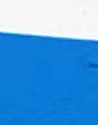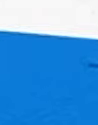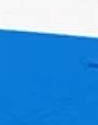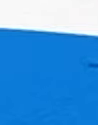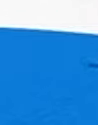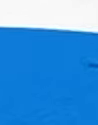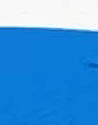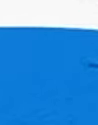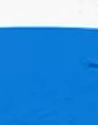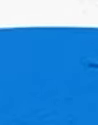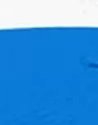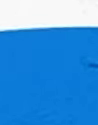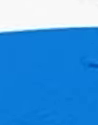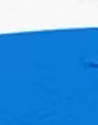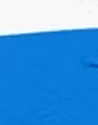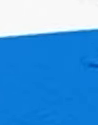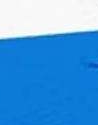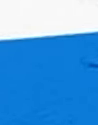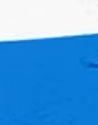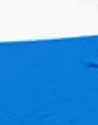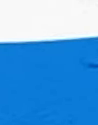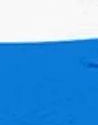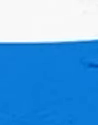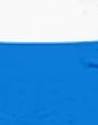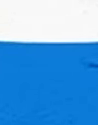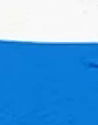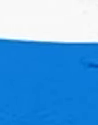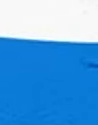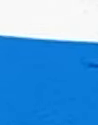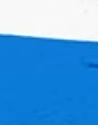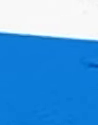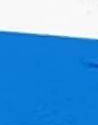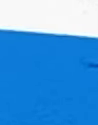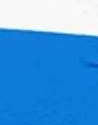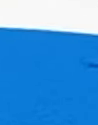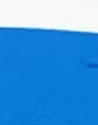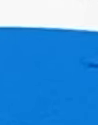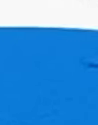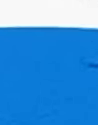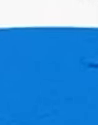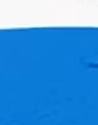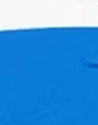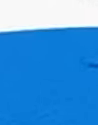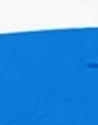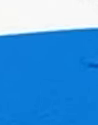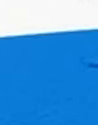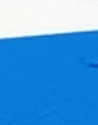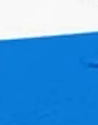Juega creyendo que será posible. Esto fue el sorteo Loto.